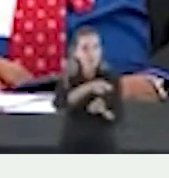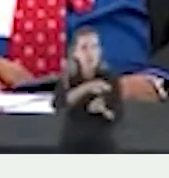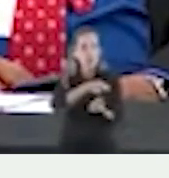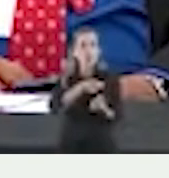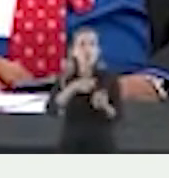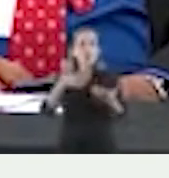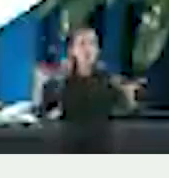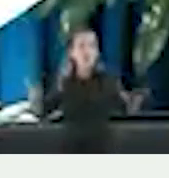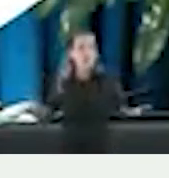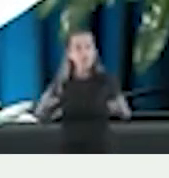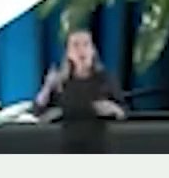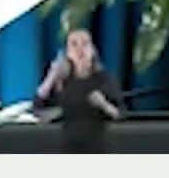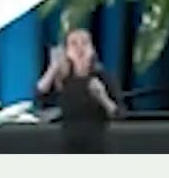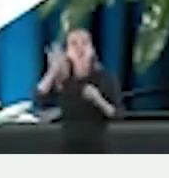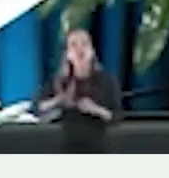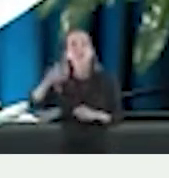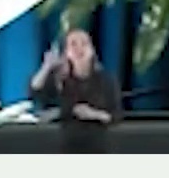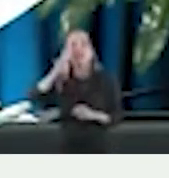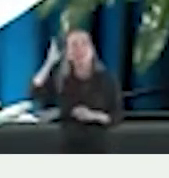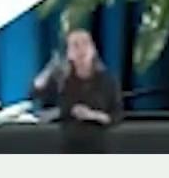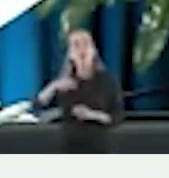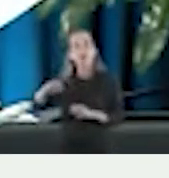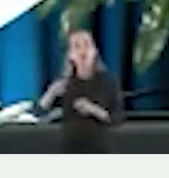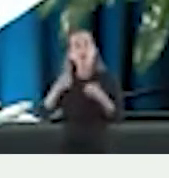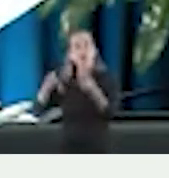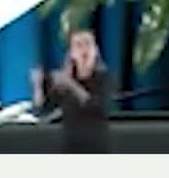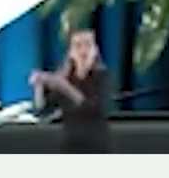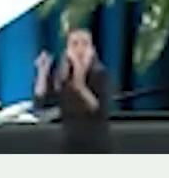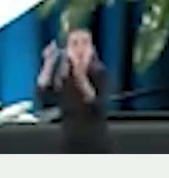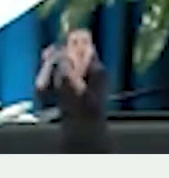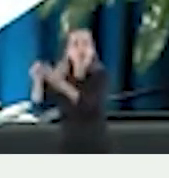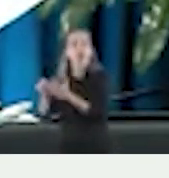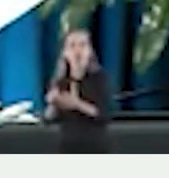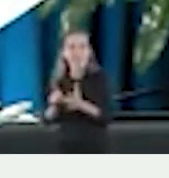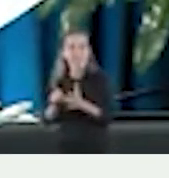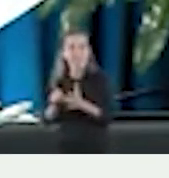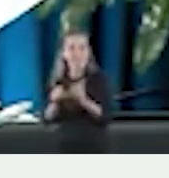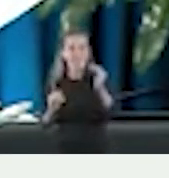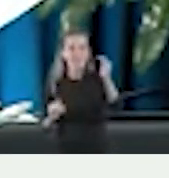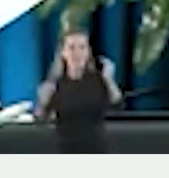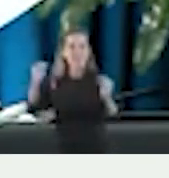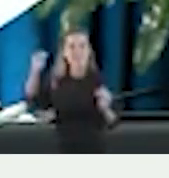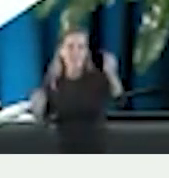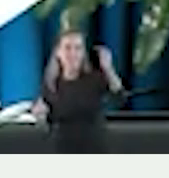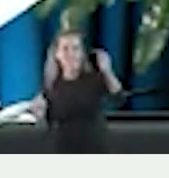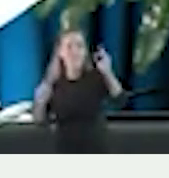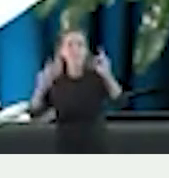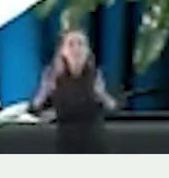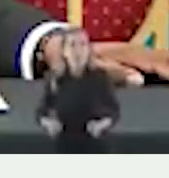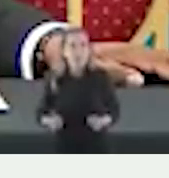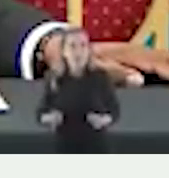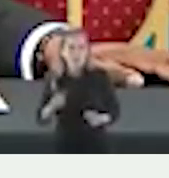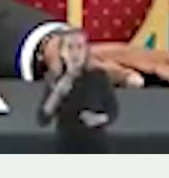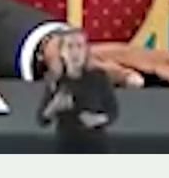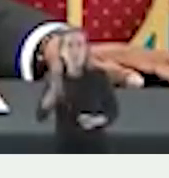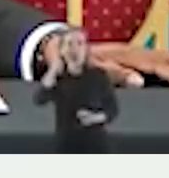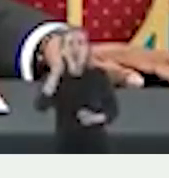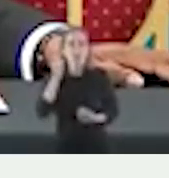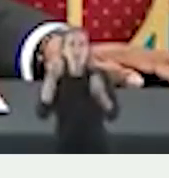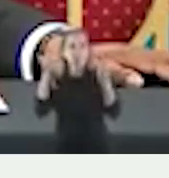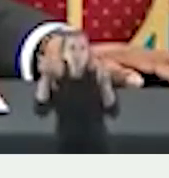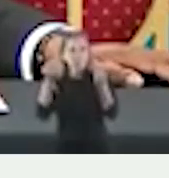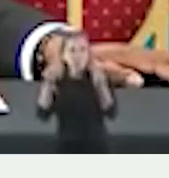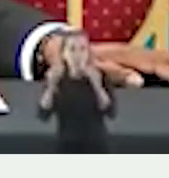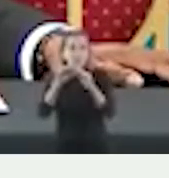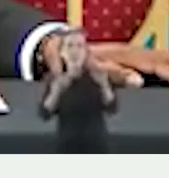países centrales, a los países centrales que representan el 10% de la humanidad, ahí también nos dimos cuenta de lo